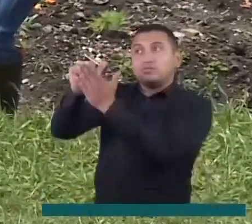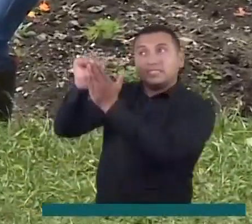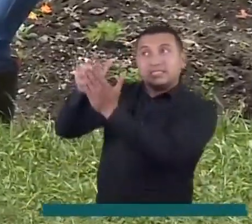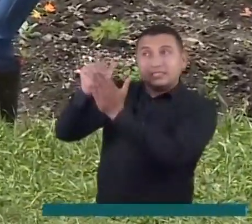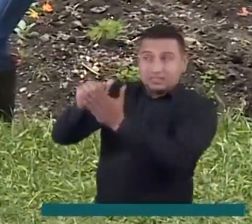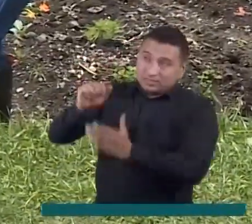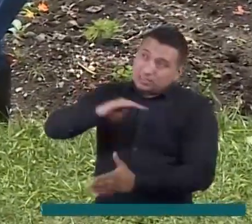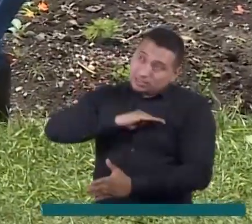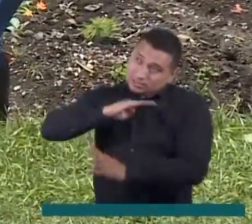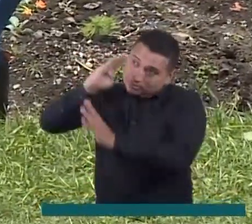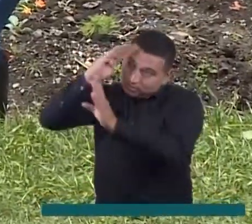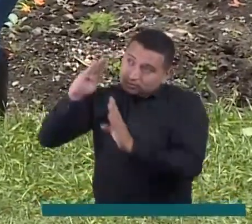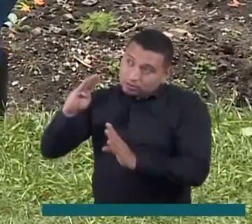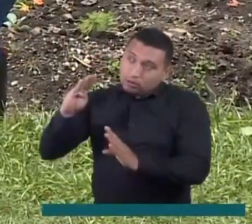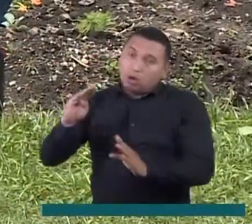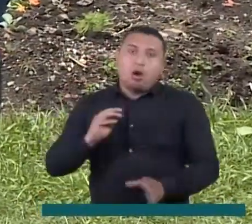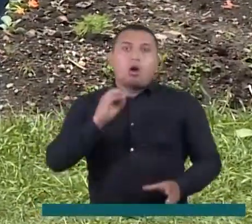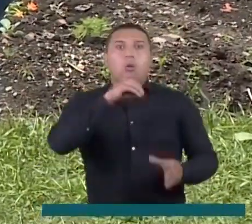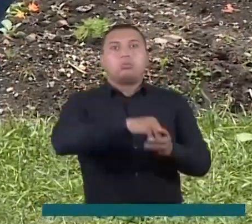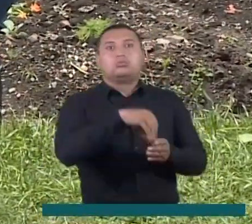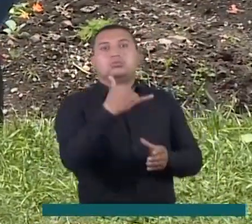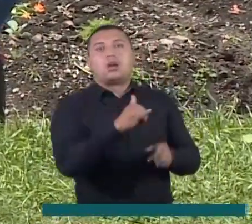campesinos.